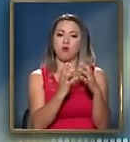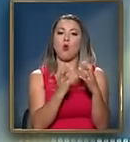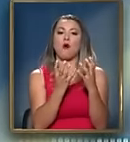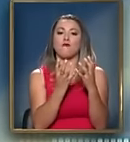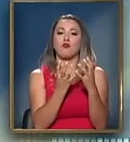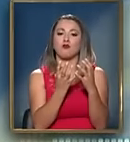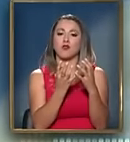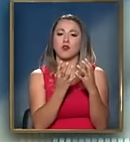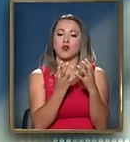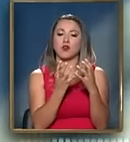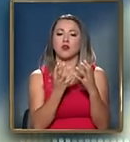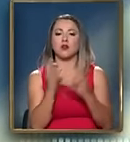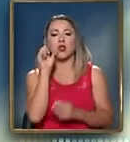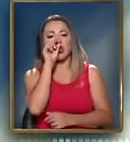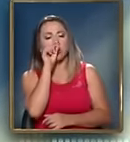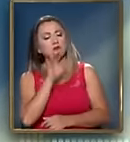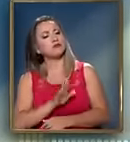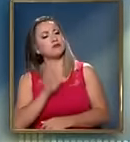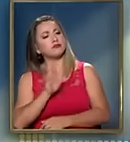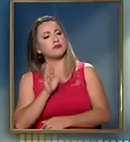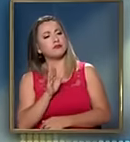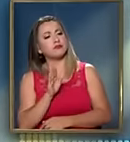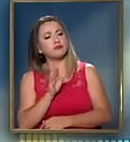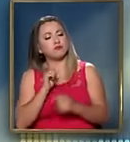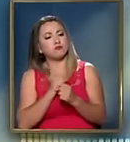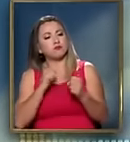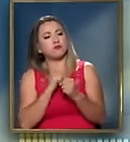Y una gallina dijo,